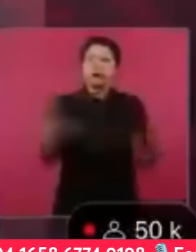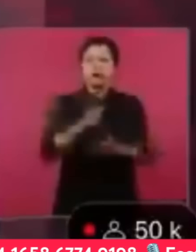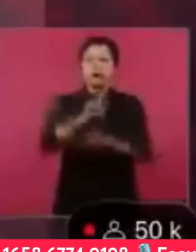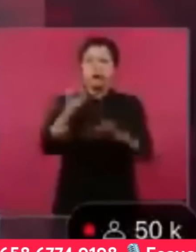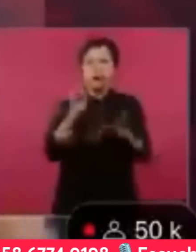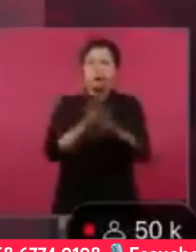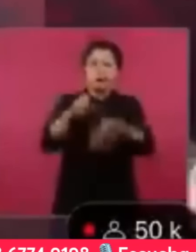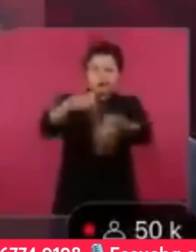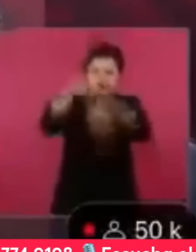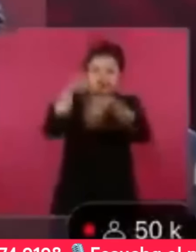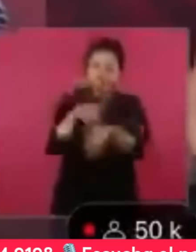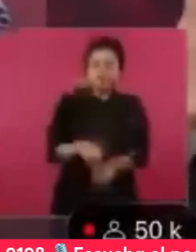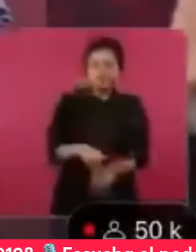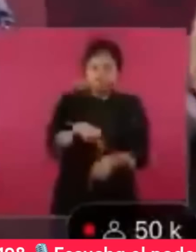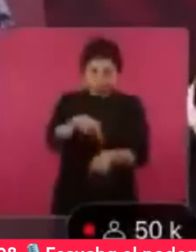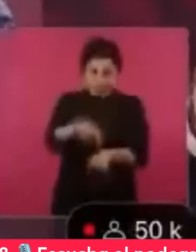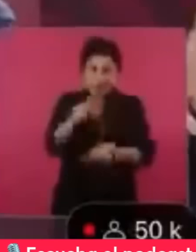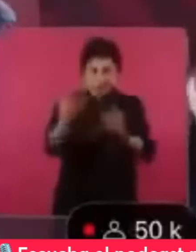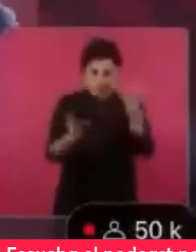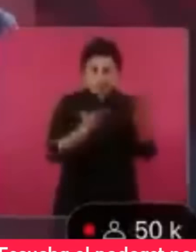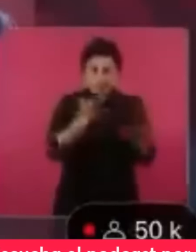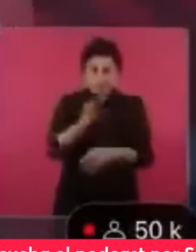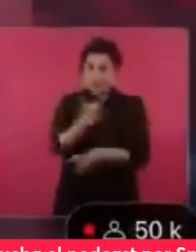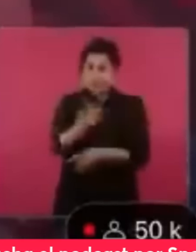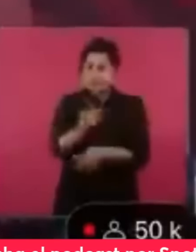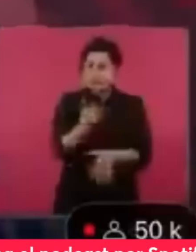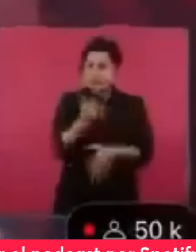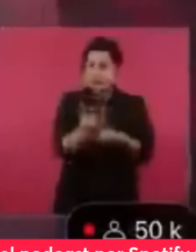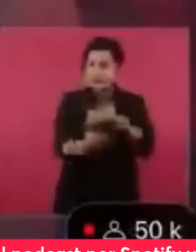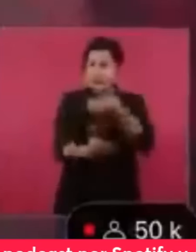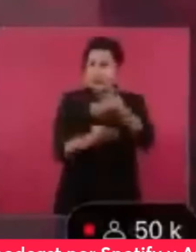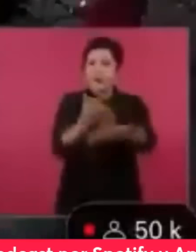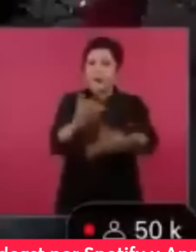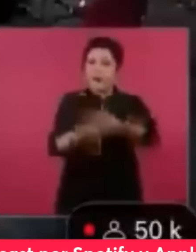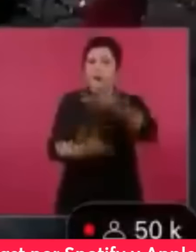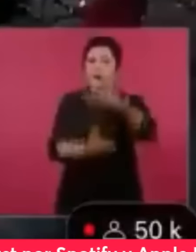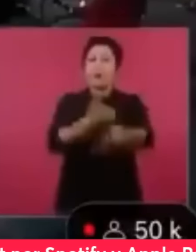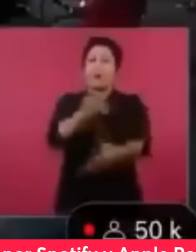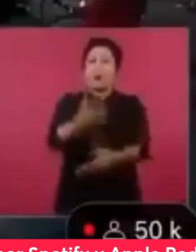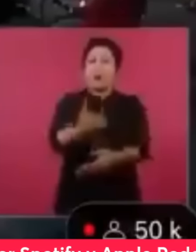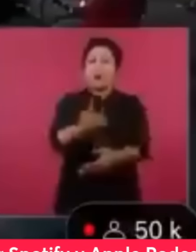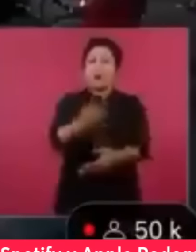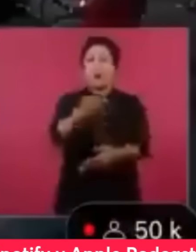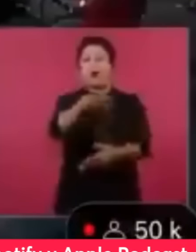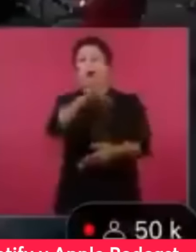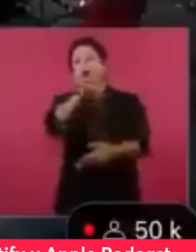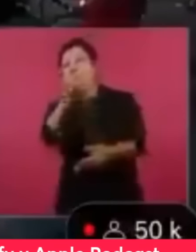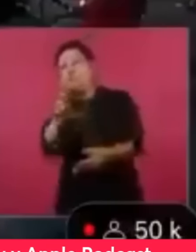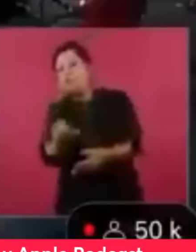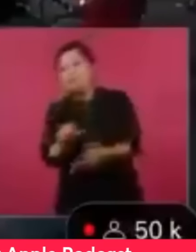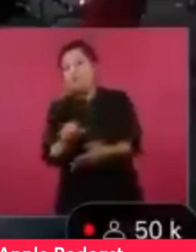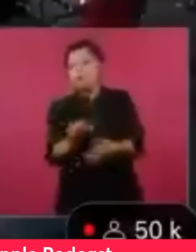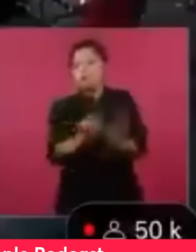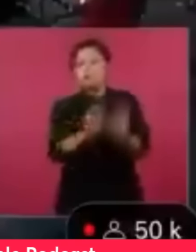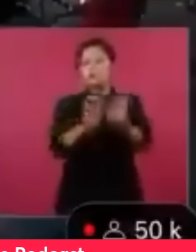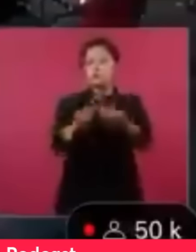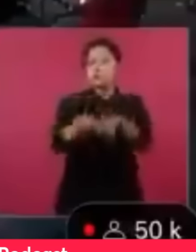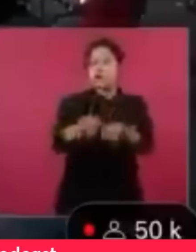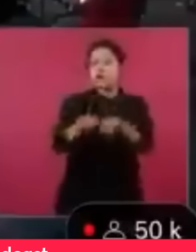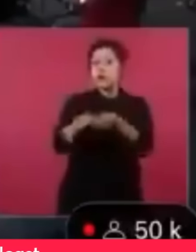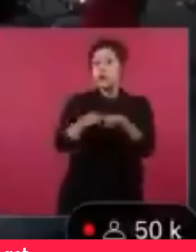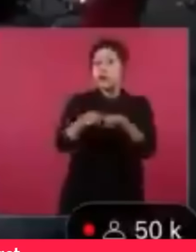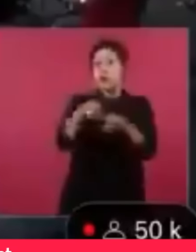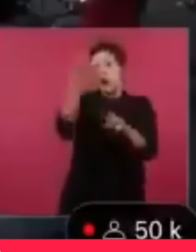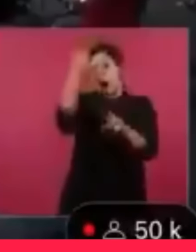nadie pero ya cuando va pasando el tiempo ya los 5 años ya ni hablemos